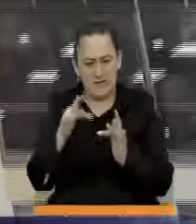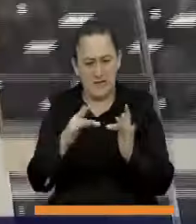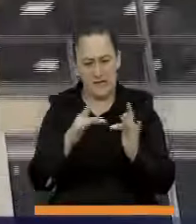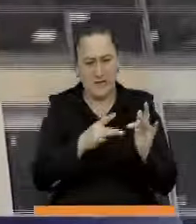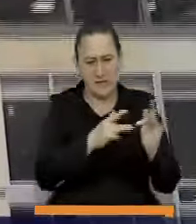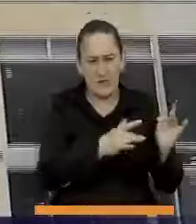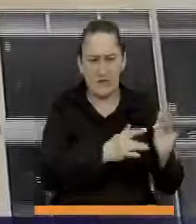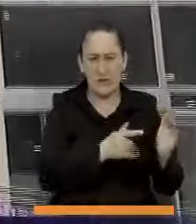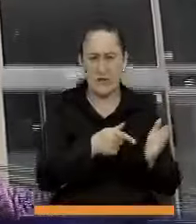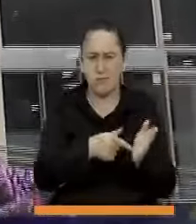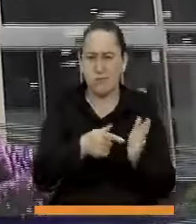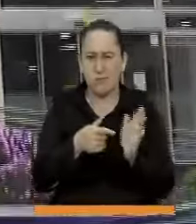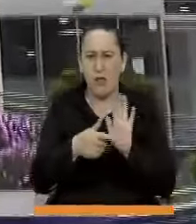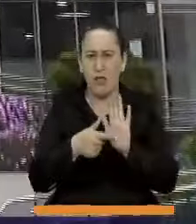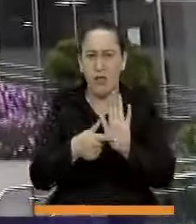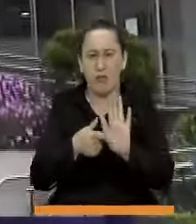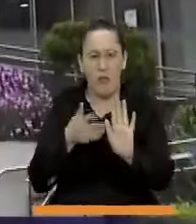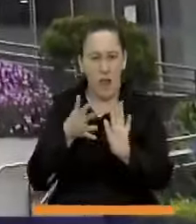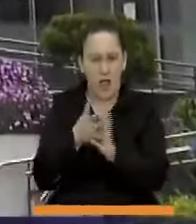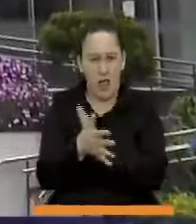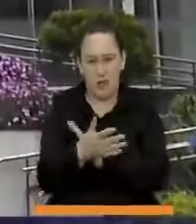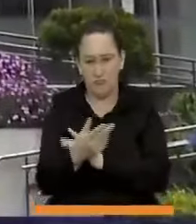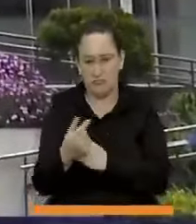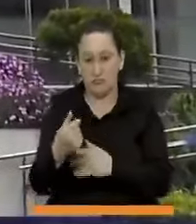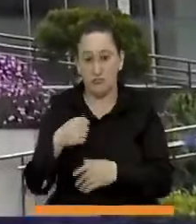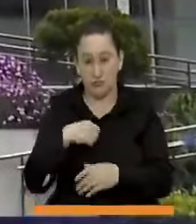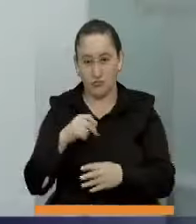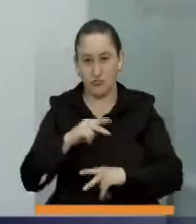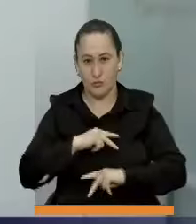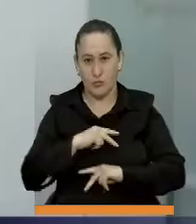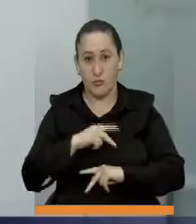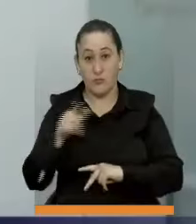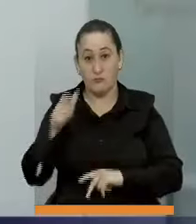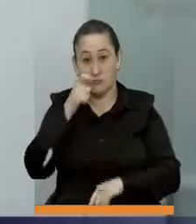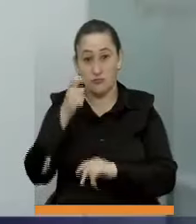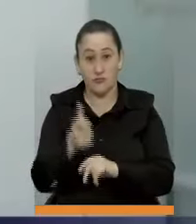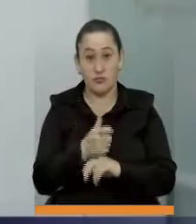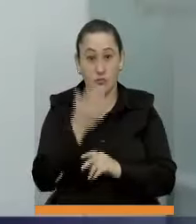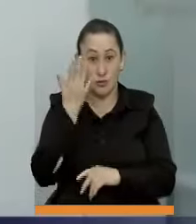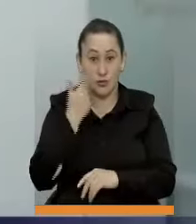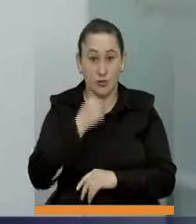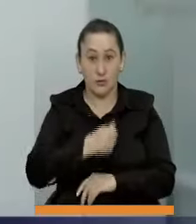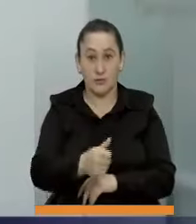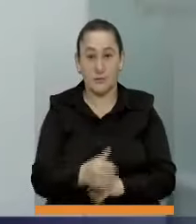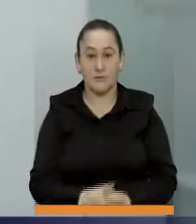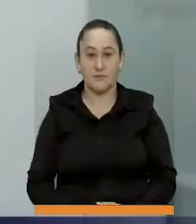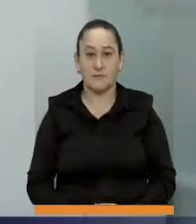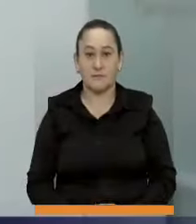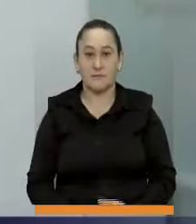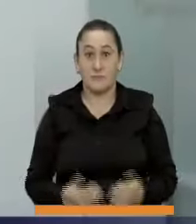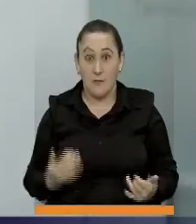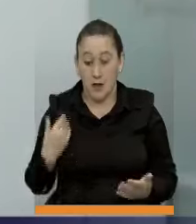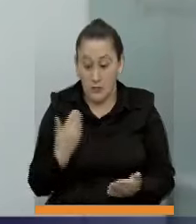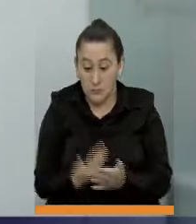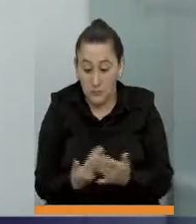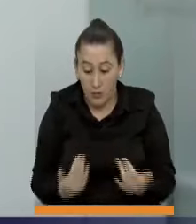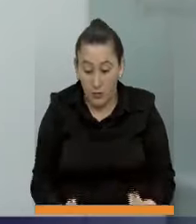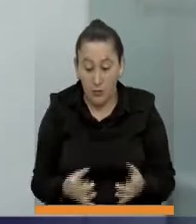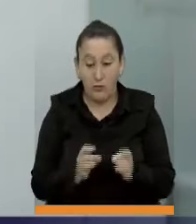como resultado del monitoreo preliminar diario que viene realizando la entidad. A la fecha han presentado su declaración de